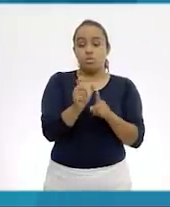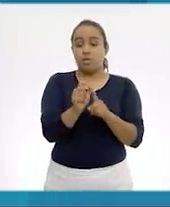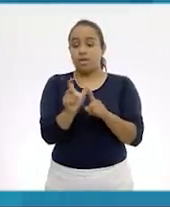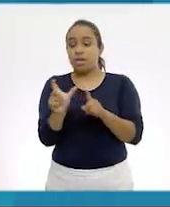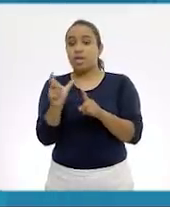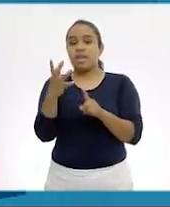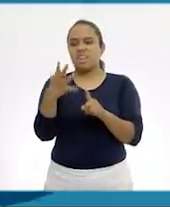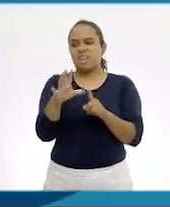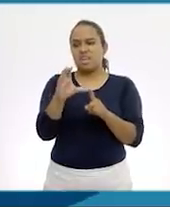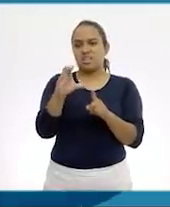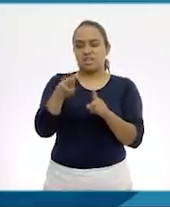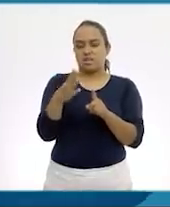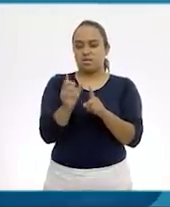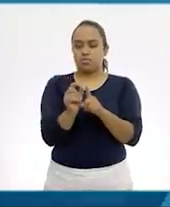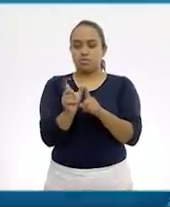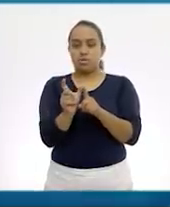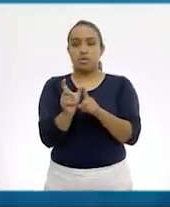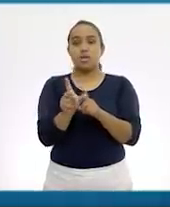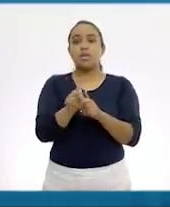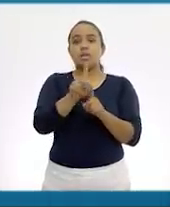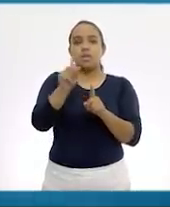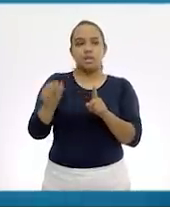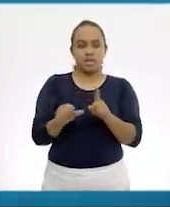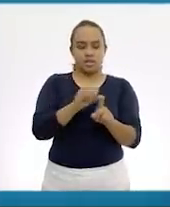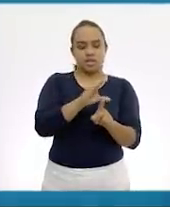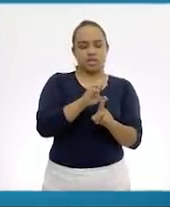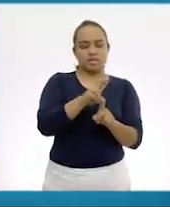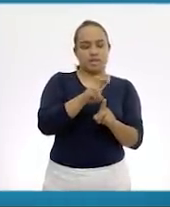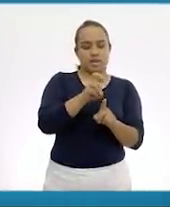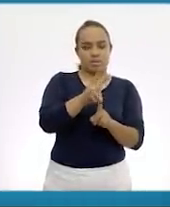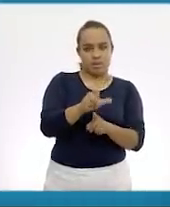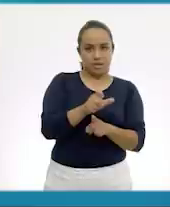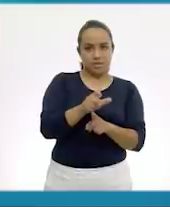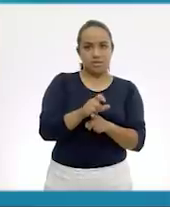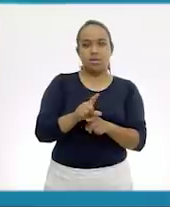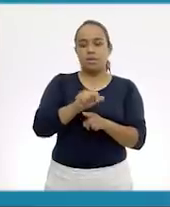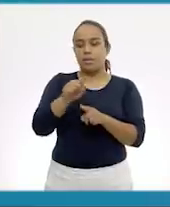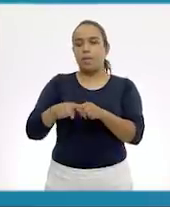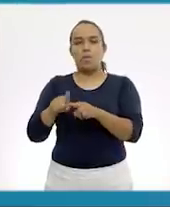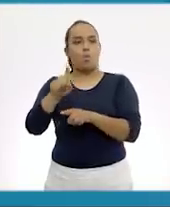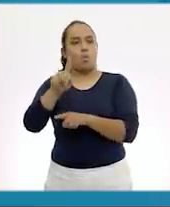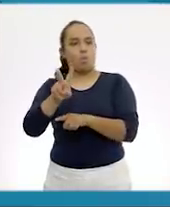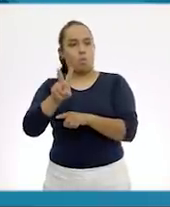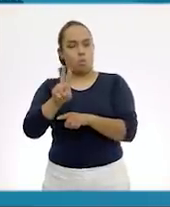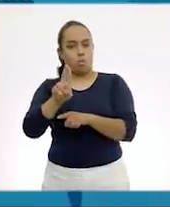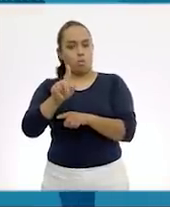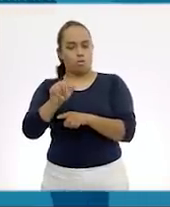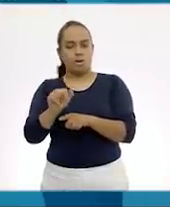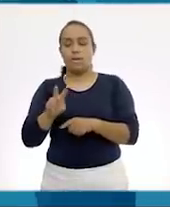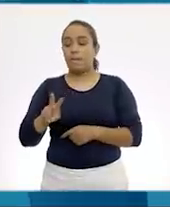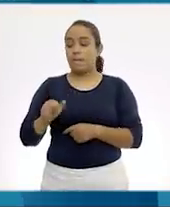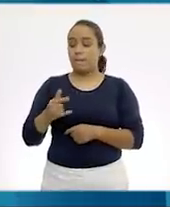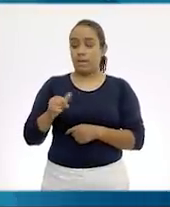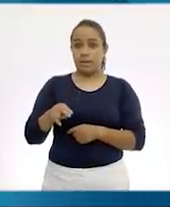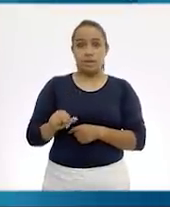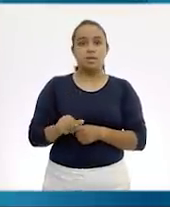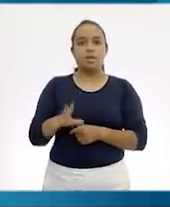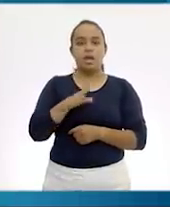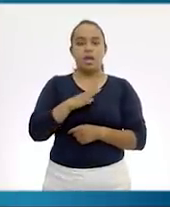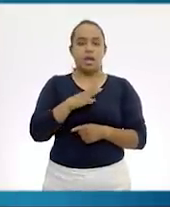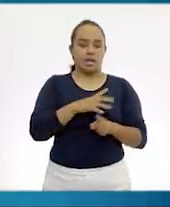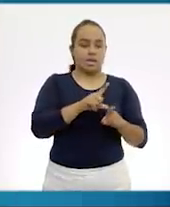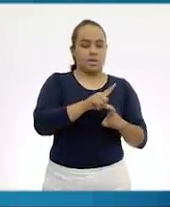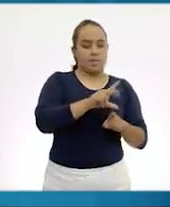centímetros de longitud y se extiende del cérvix o cuello del útero a la vulva. La vagina se encuentra situada entre la